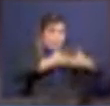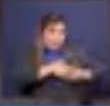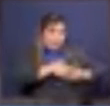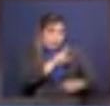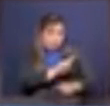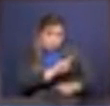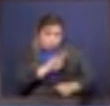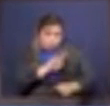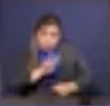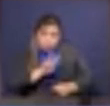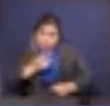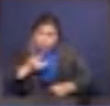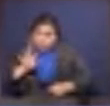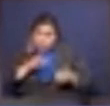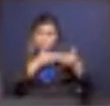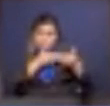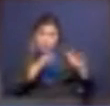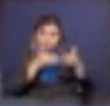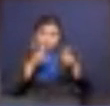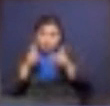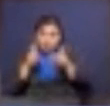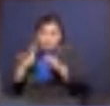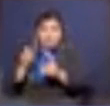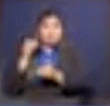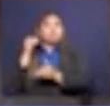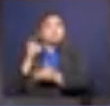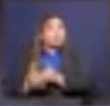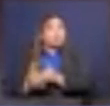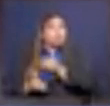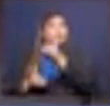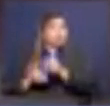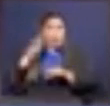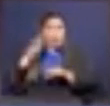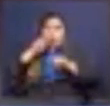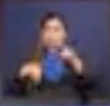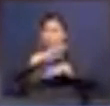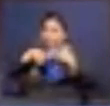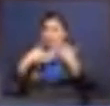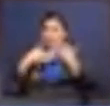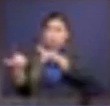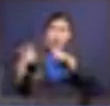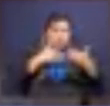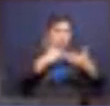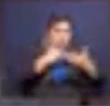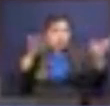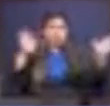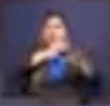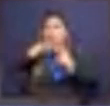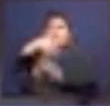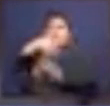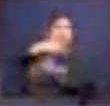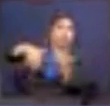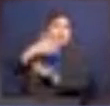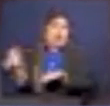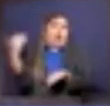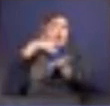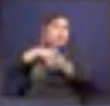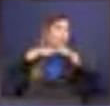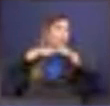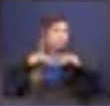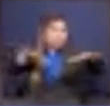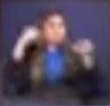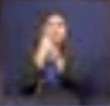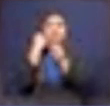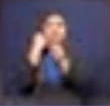Repito, no podemos hablar de un plan de reactivación económica sin atender el proceso de reapertura